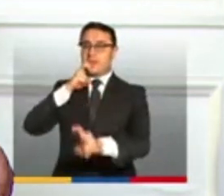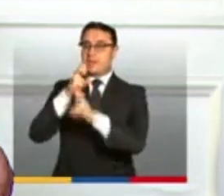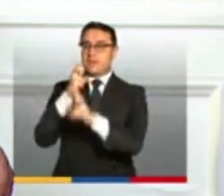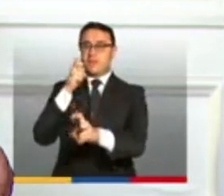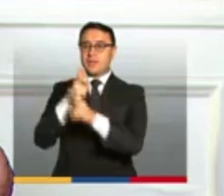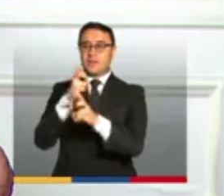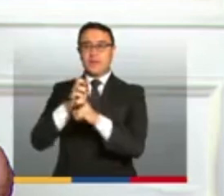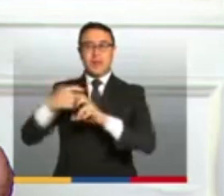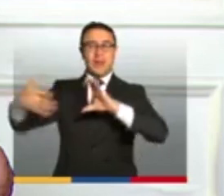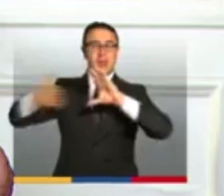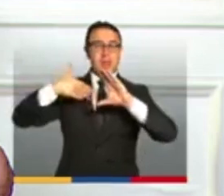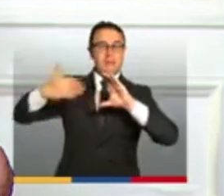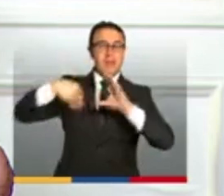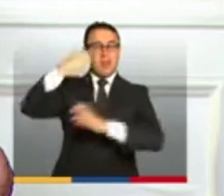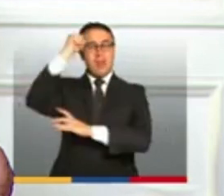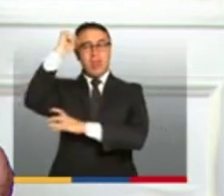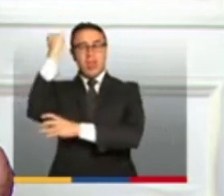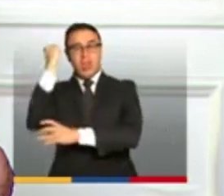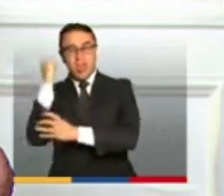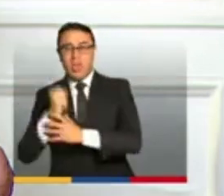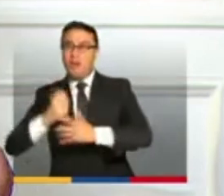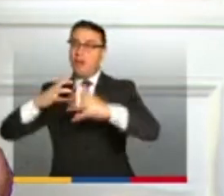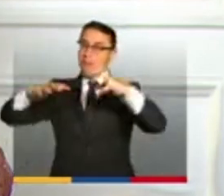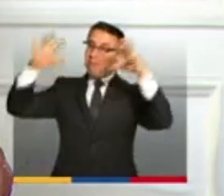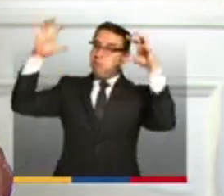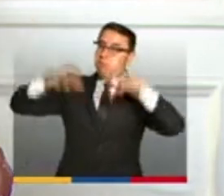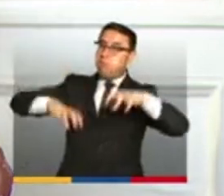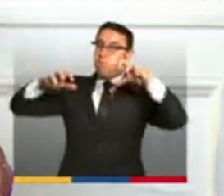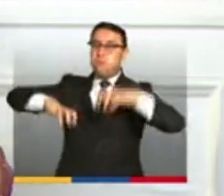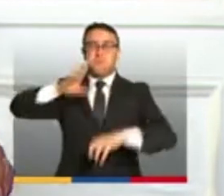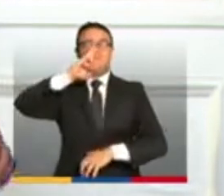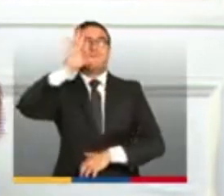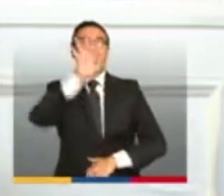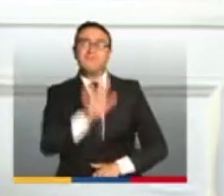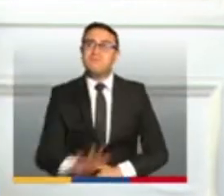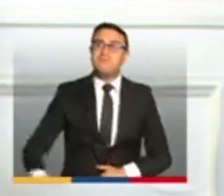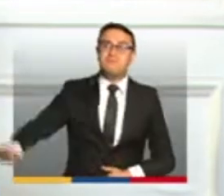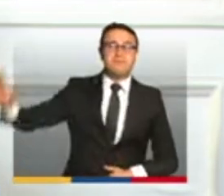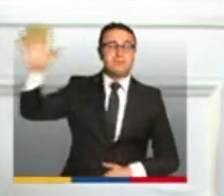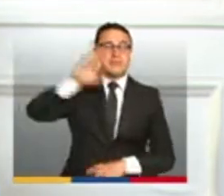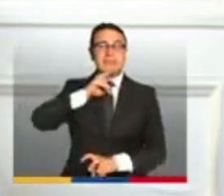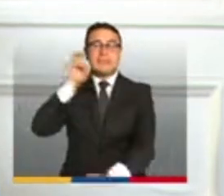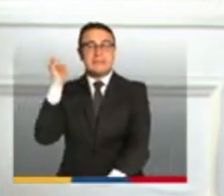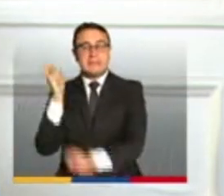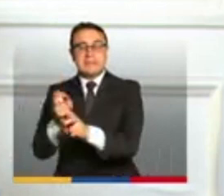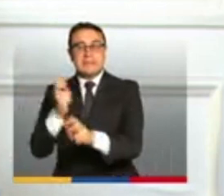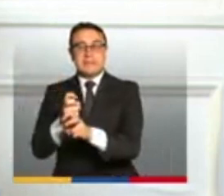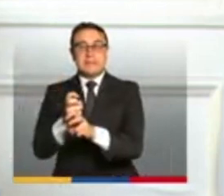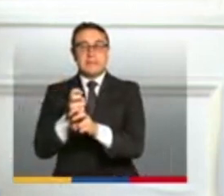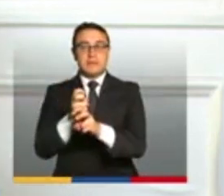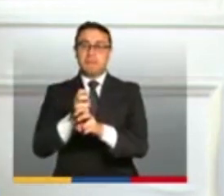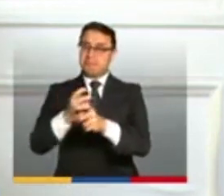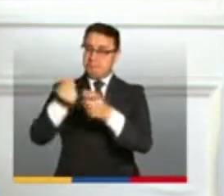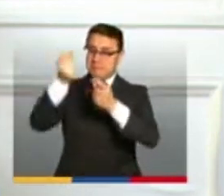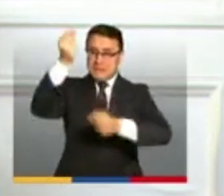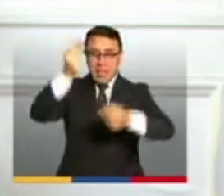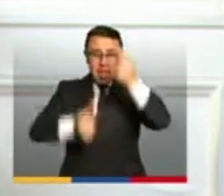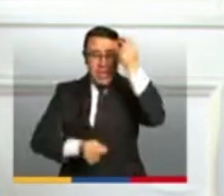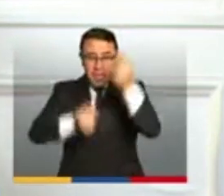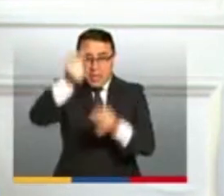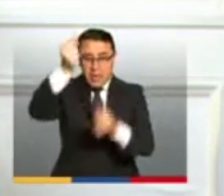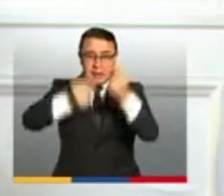la crisis climática siendo de las suyas en todo el territorio nacional, la crisis económica